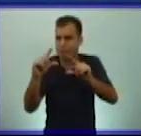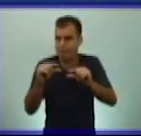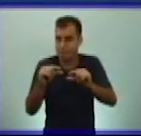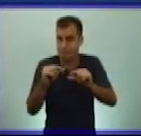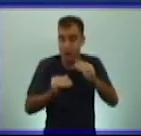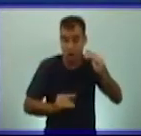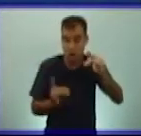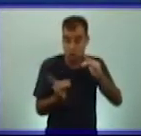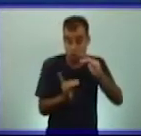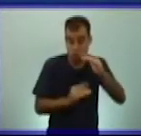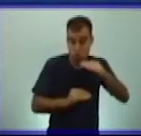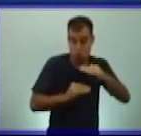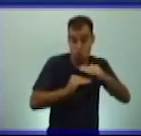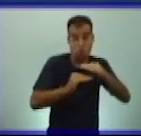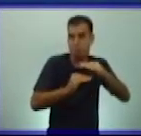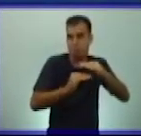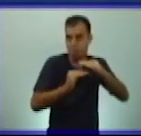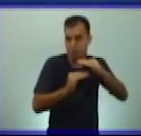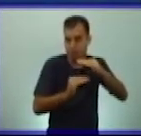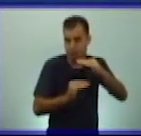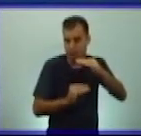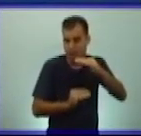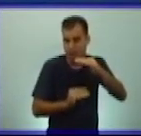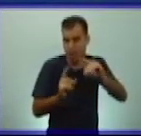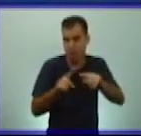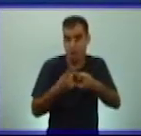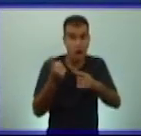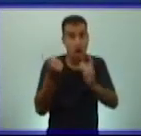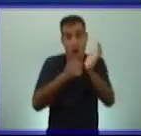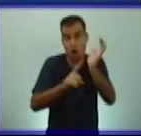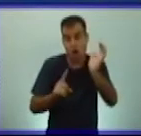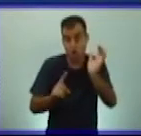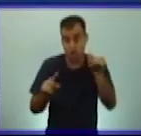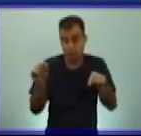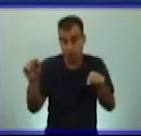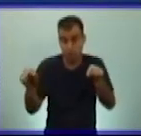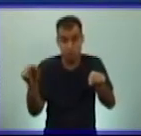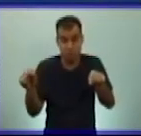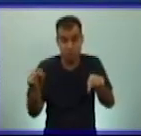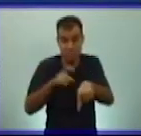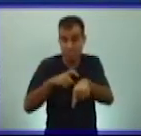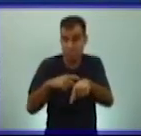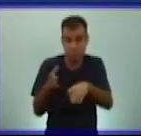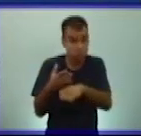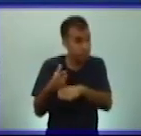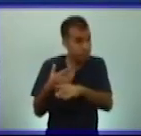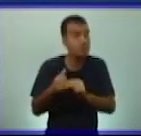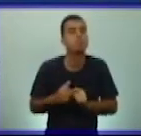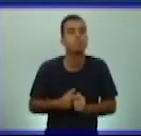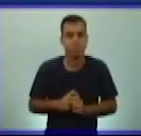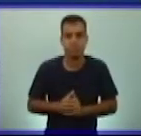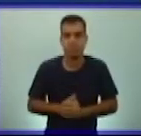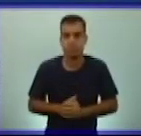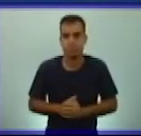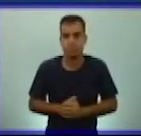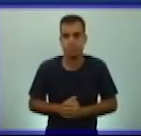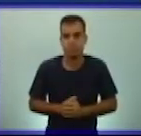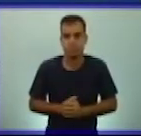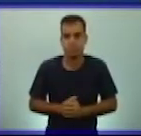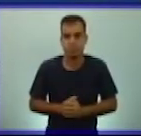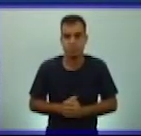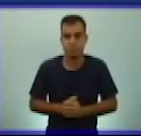disminuye porque la relación carga-tiempo sería corriente, ¿verdad? Entonces, en el